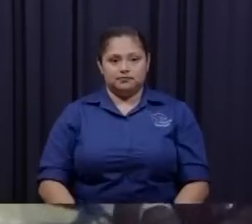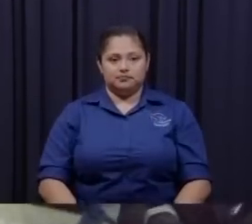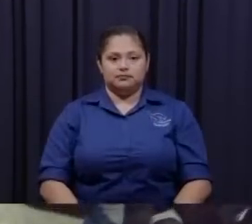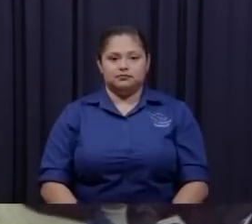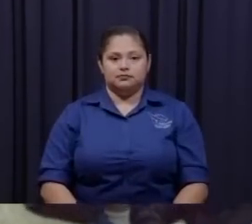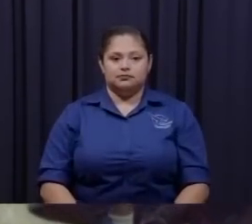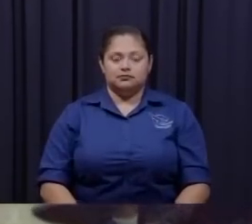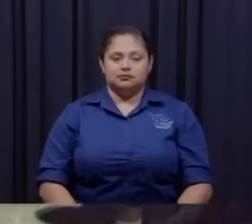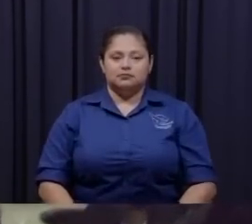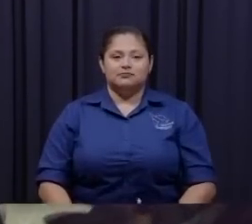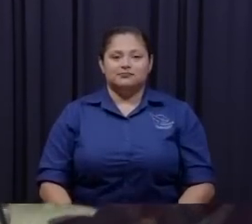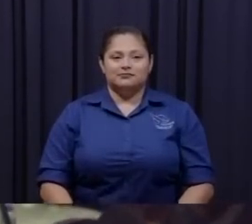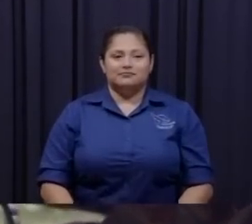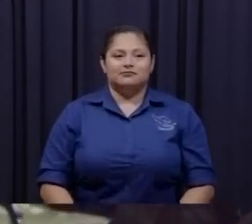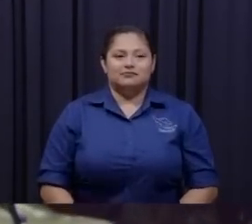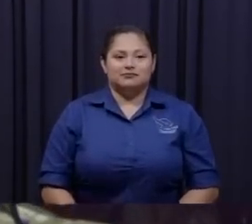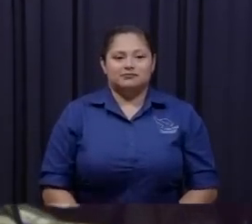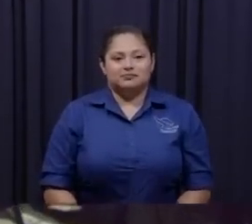encuentro.